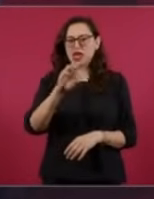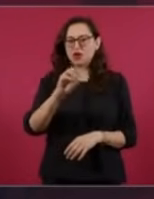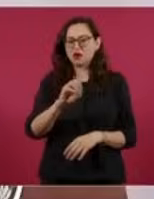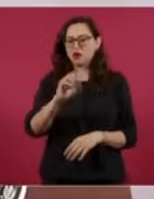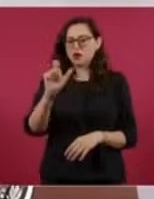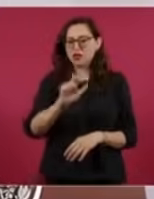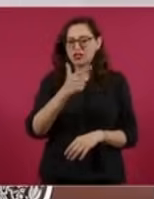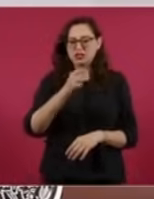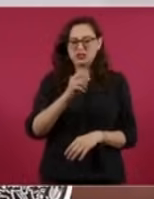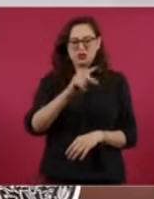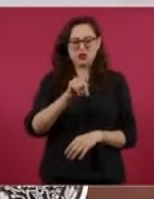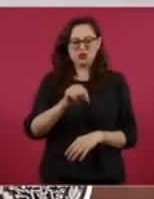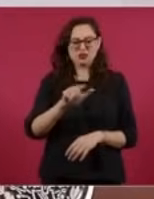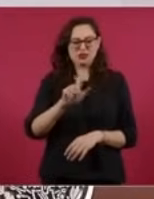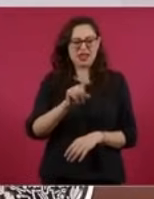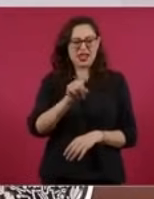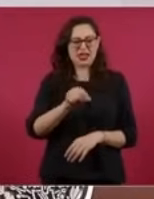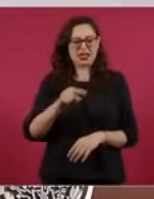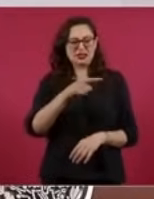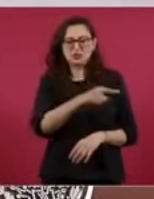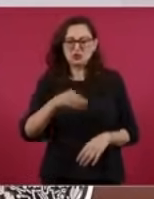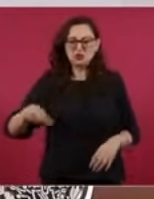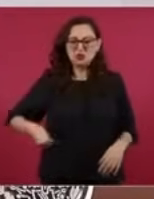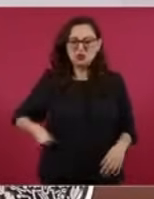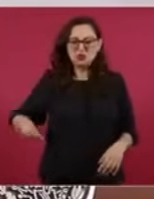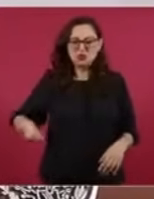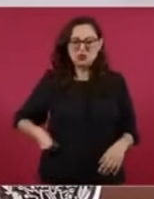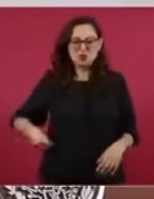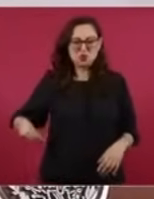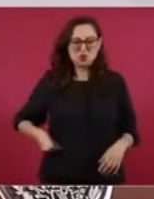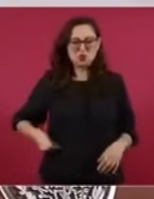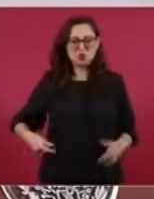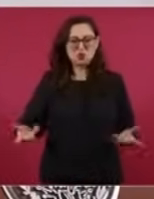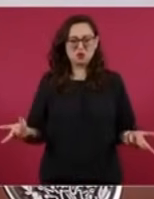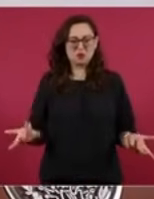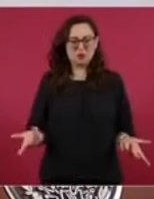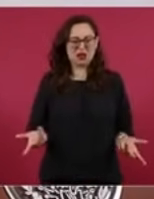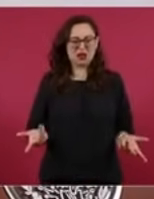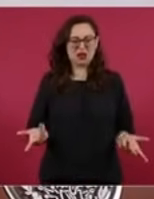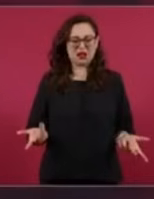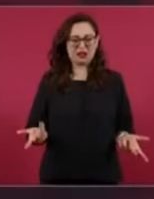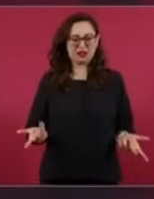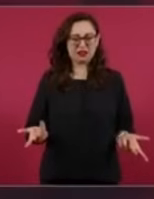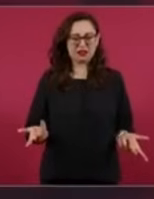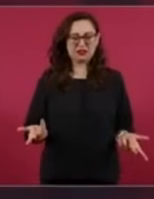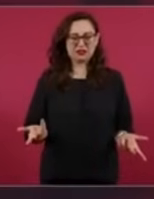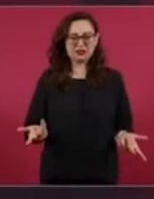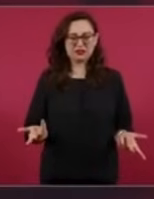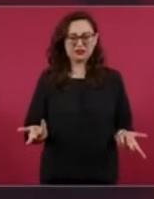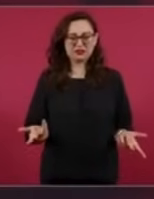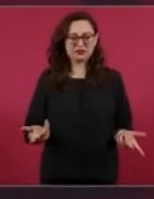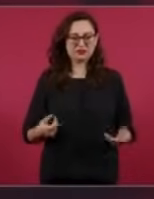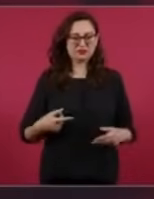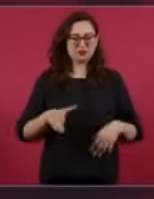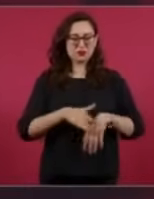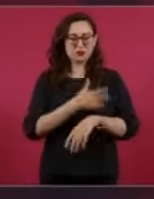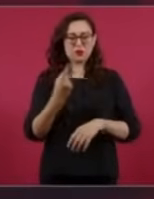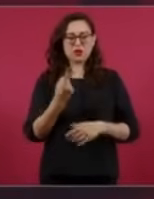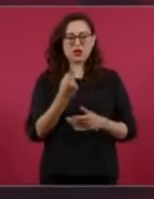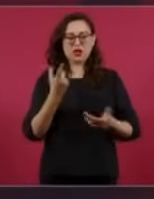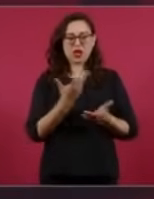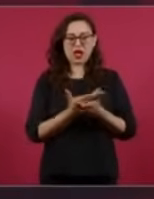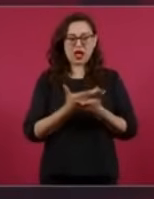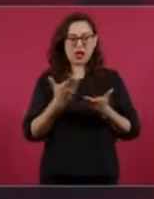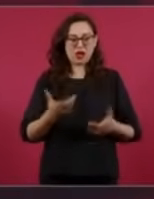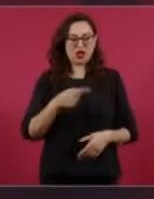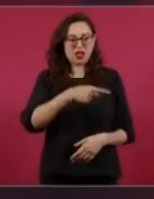Sí, que burlándose de que iba a ir ahora ya a Estados Unidos